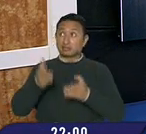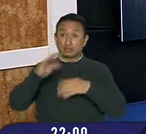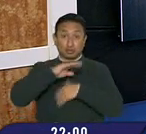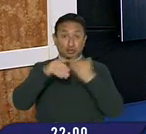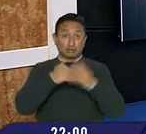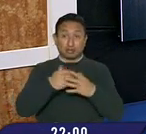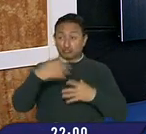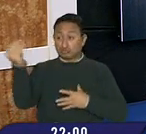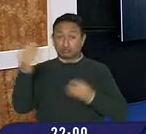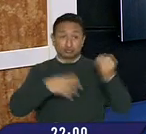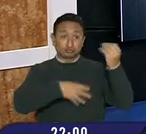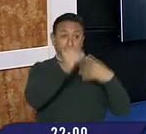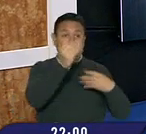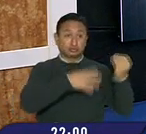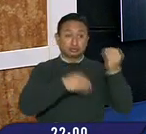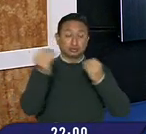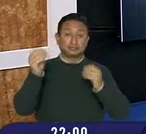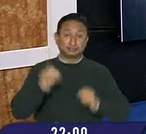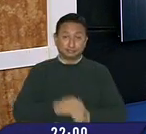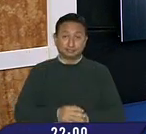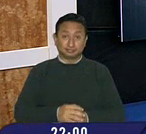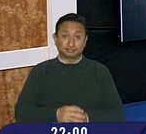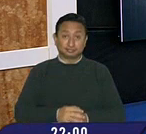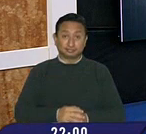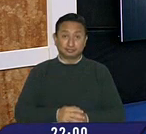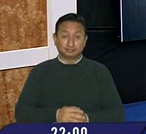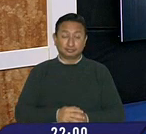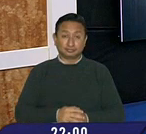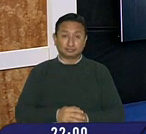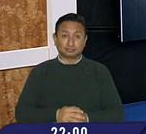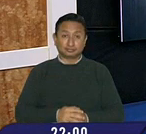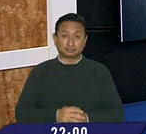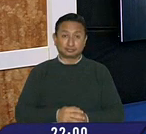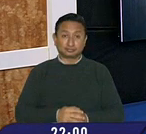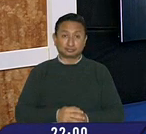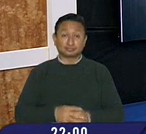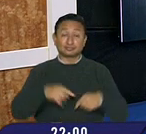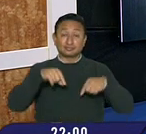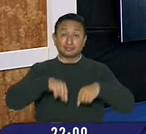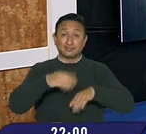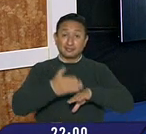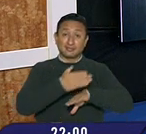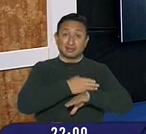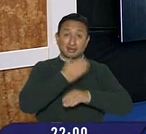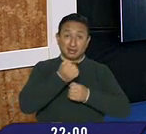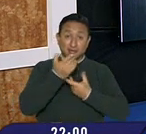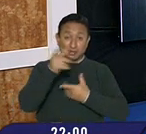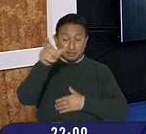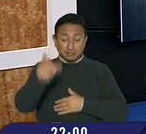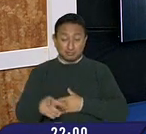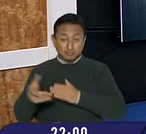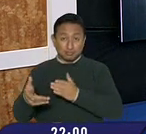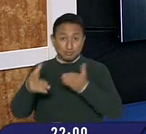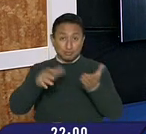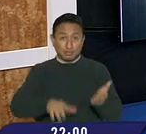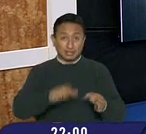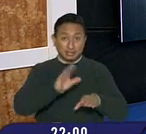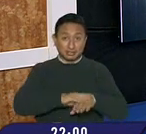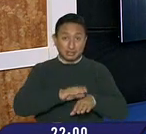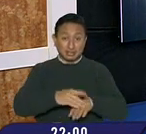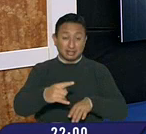edificios, empresas y viviendas en medio del pánico. Ante la reciente información de una persona fallecida tras el sismo